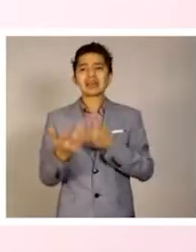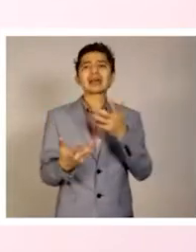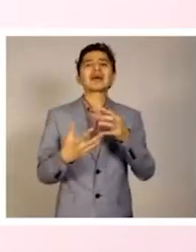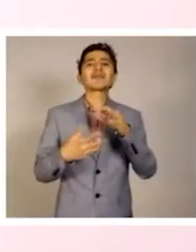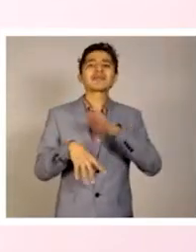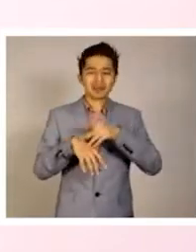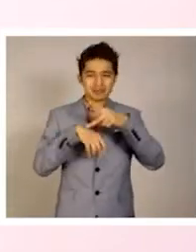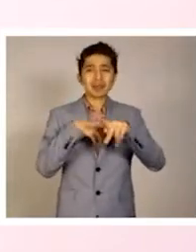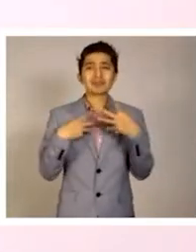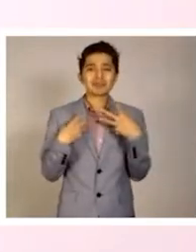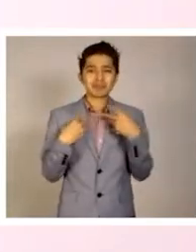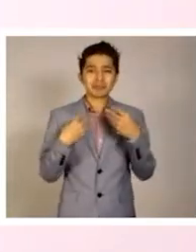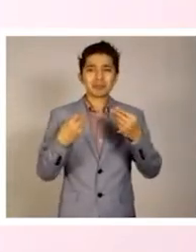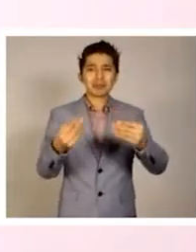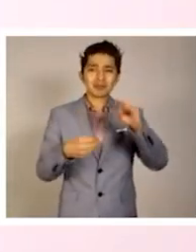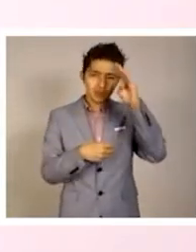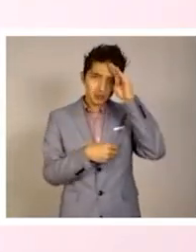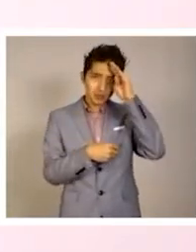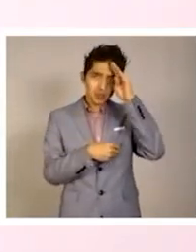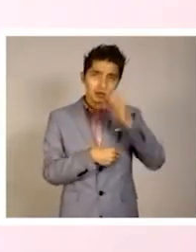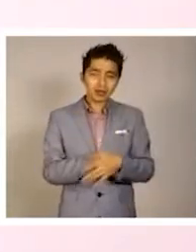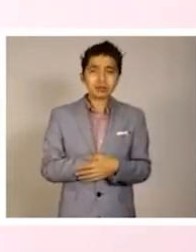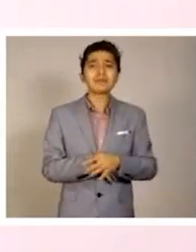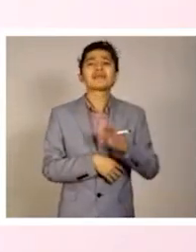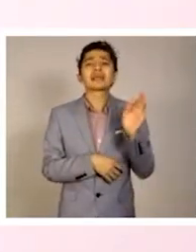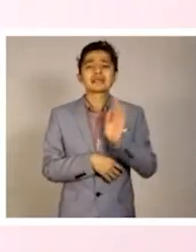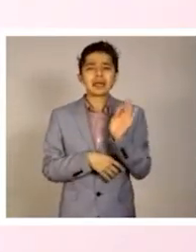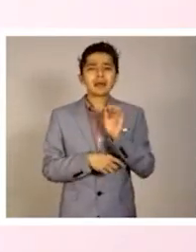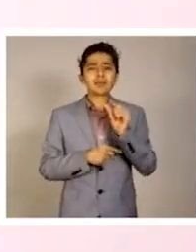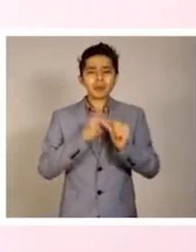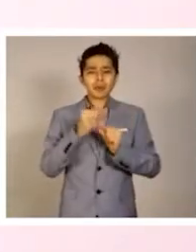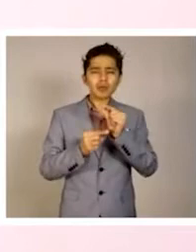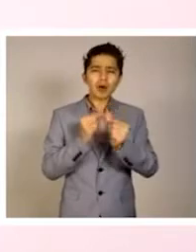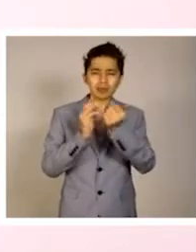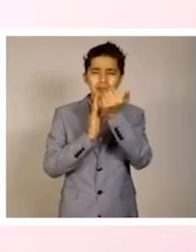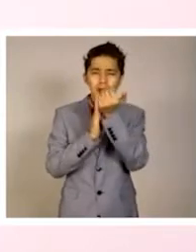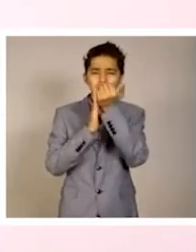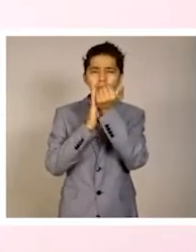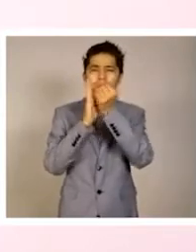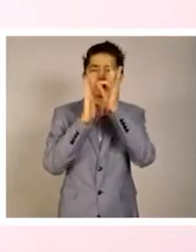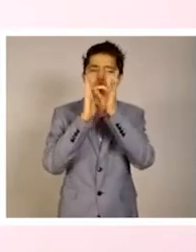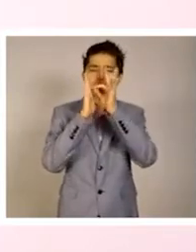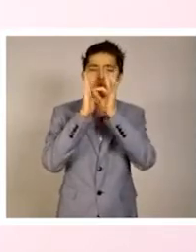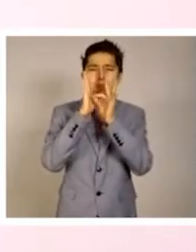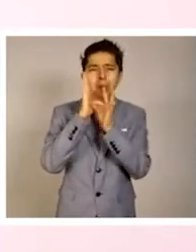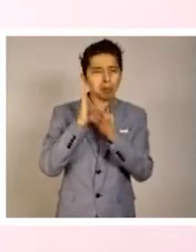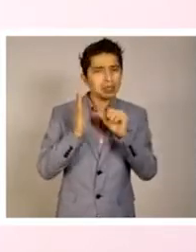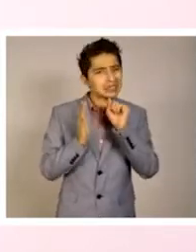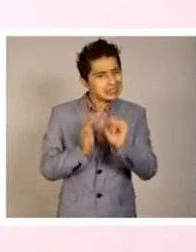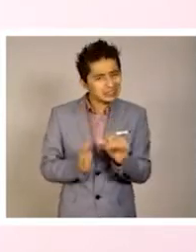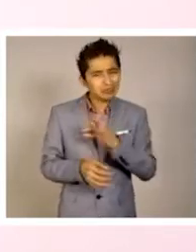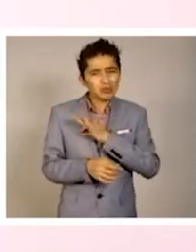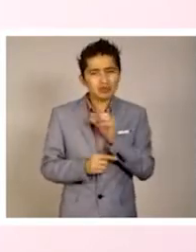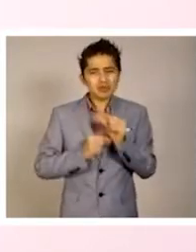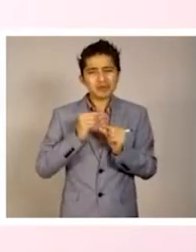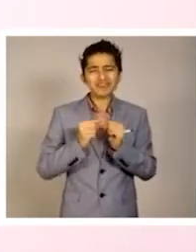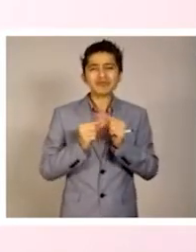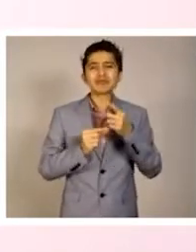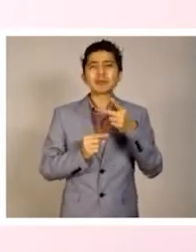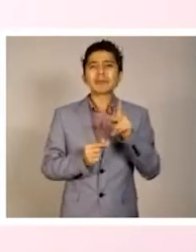día, el que va a quedar mal es el presidente de la República con los maestros, que además él se reúne con ellos cada